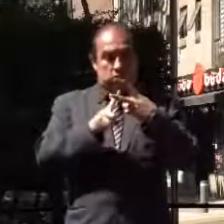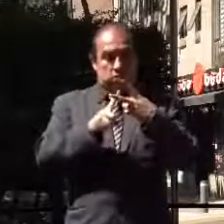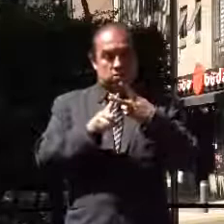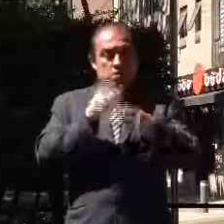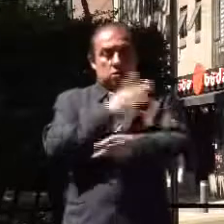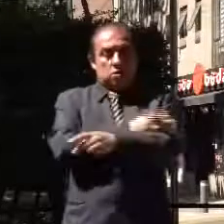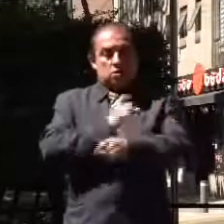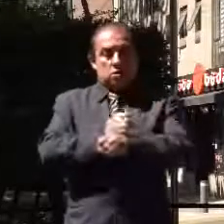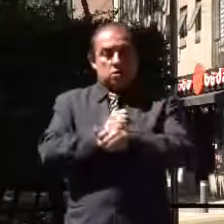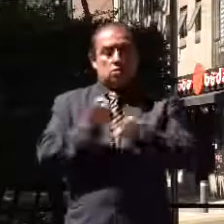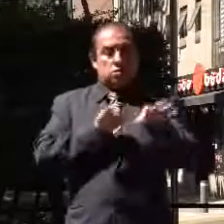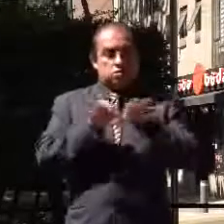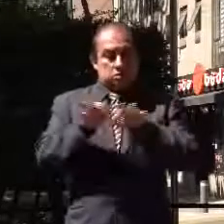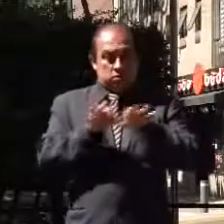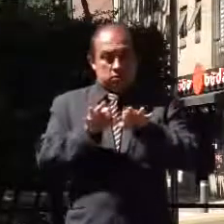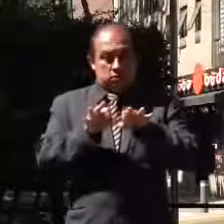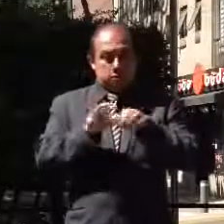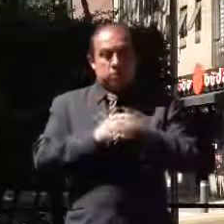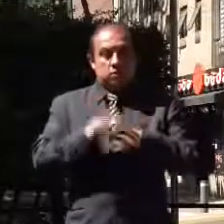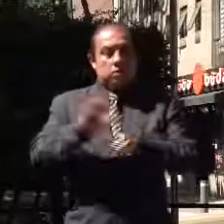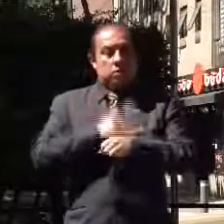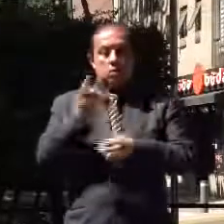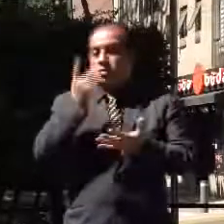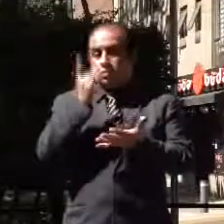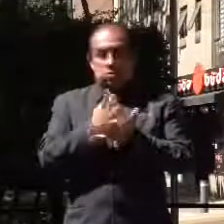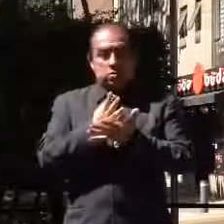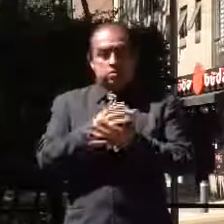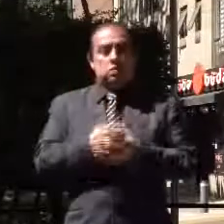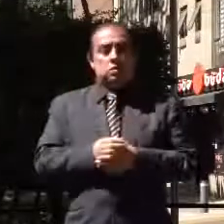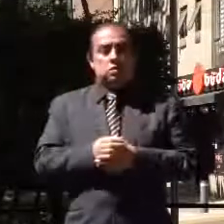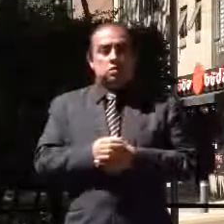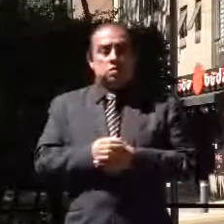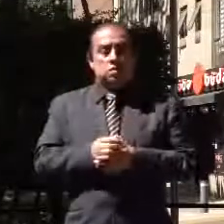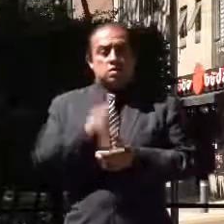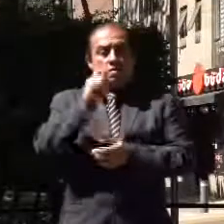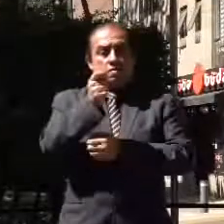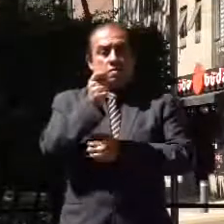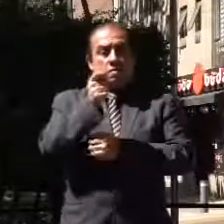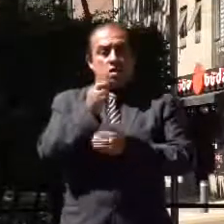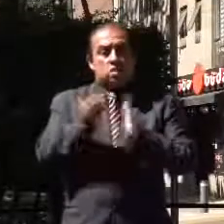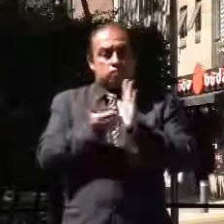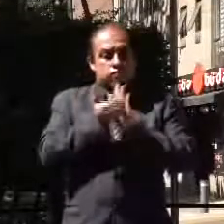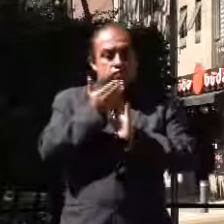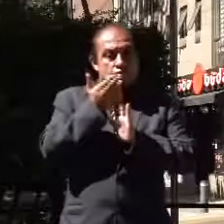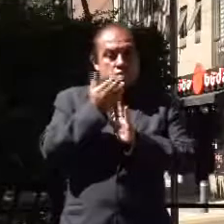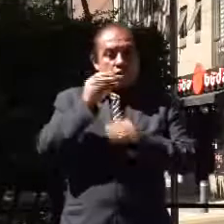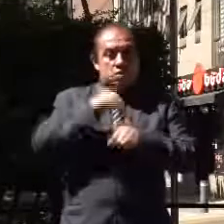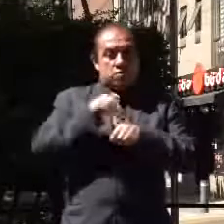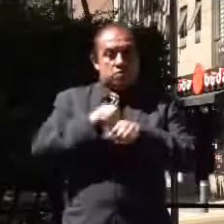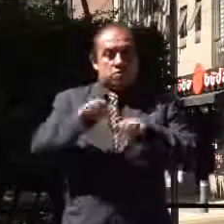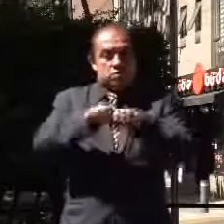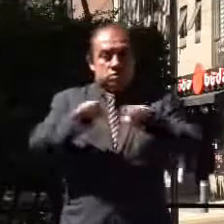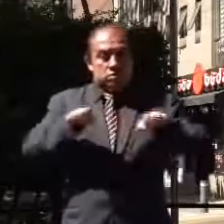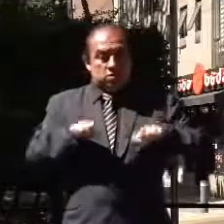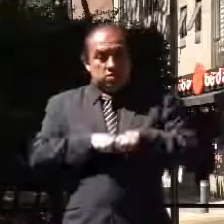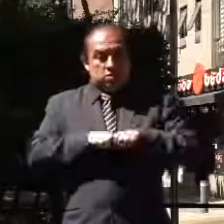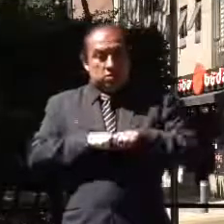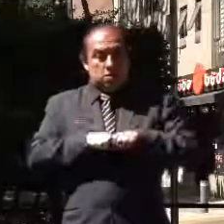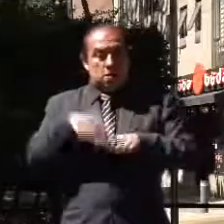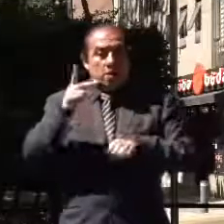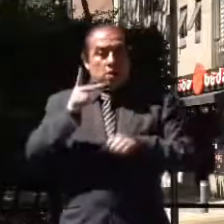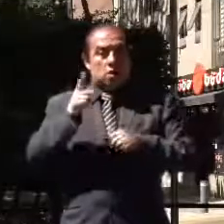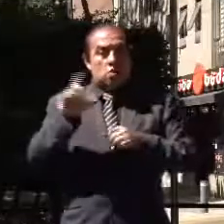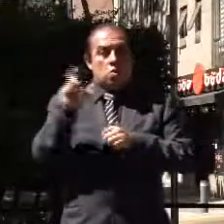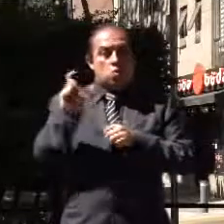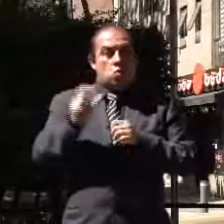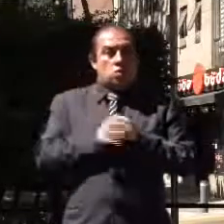coordinación con la operación, porque no solamente es la construcción, el poner los equipos, sino que a la hora de